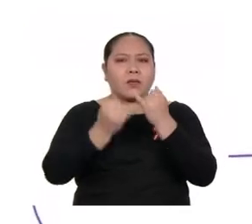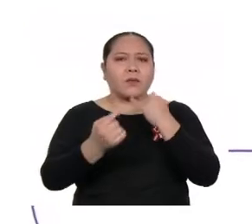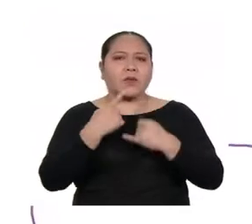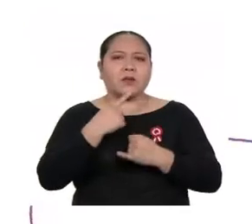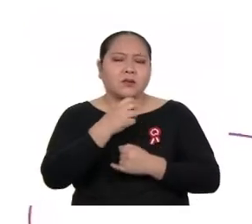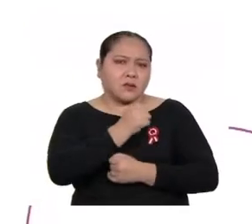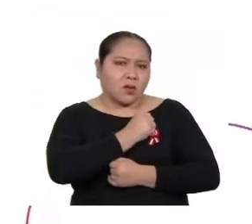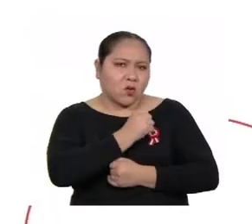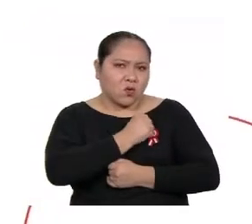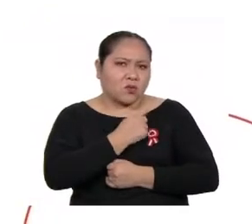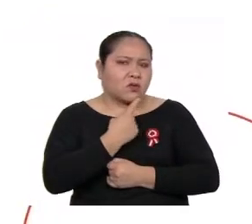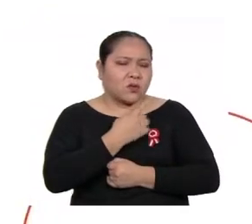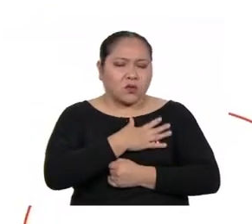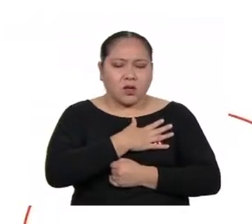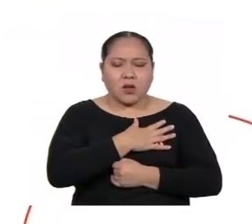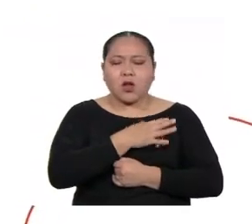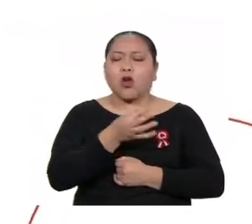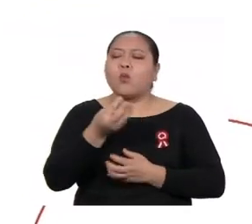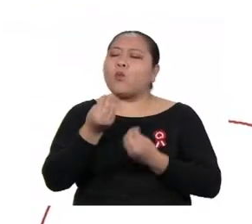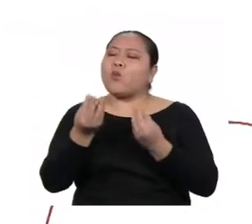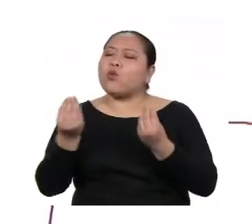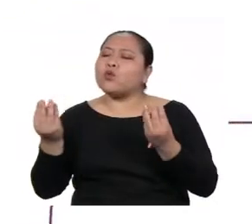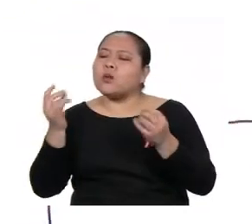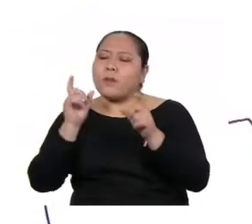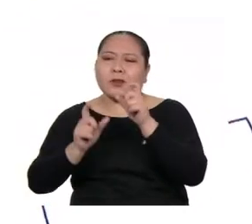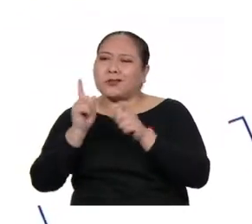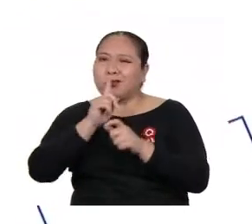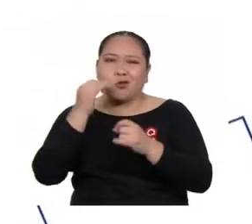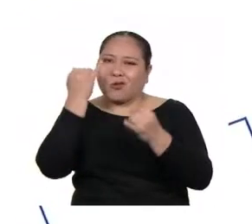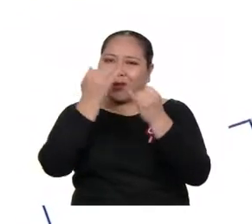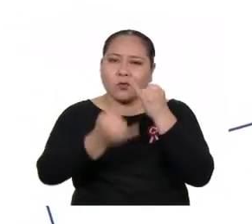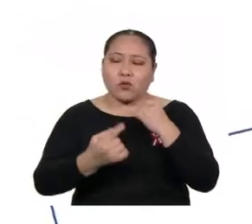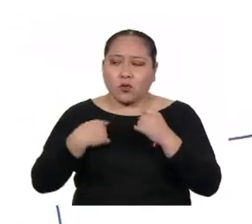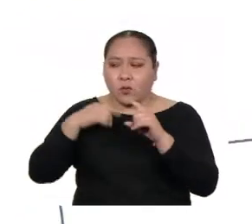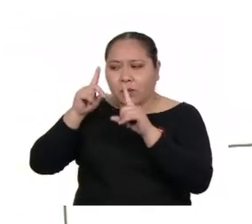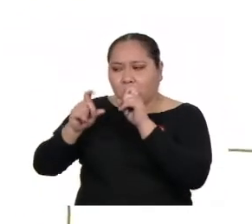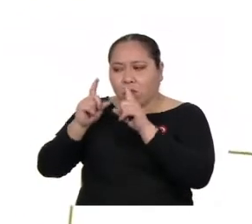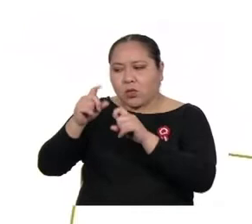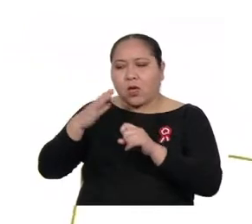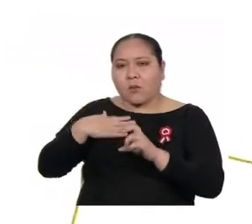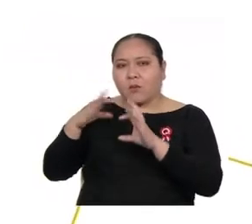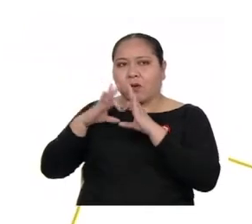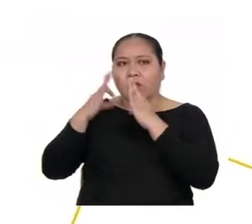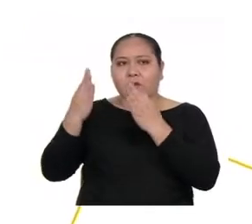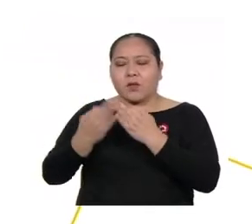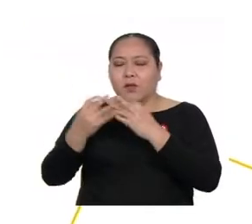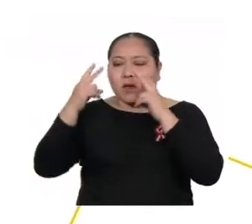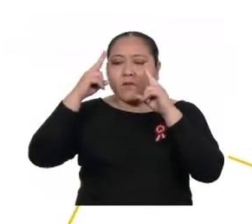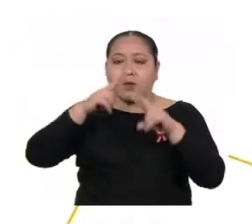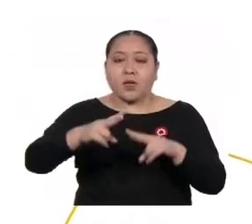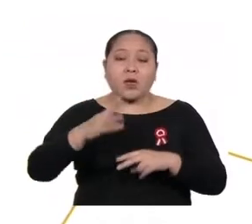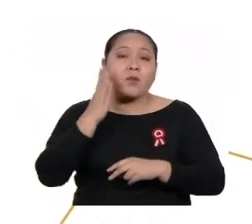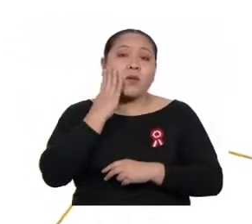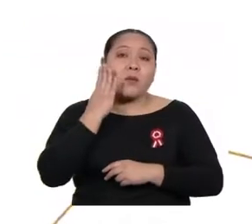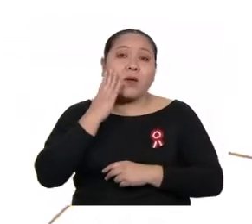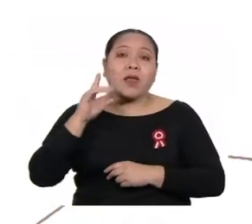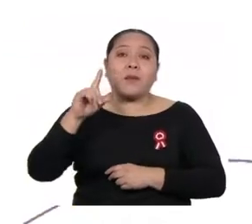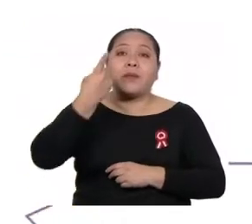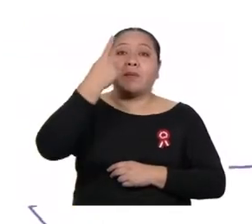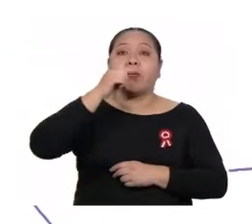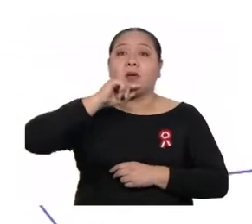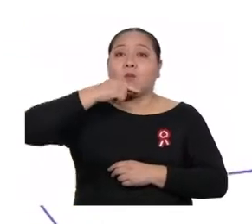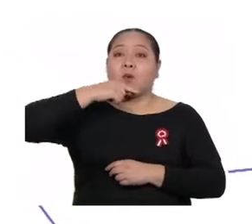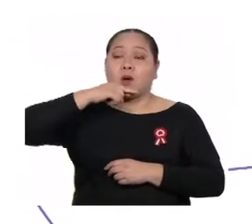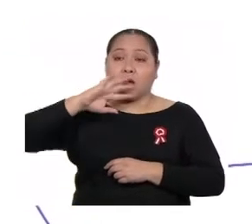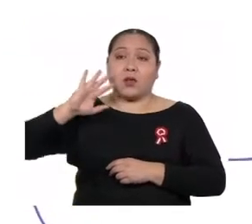muchas personas no lo logran. Estuve preguntando en mi familia y noté que mi mamá es la primera mujer de su generación